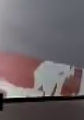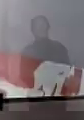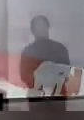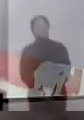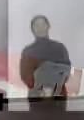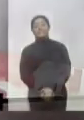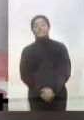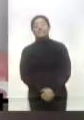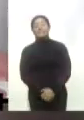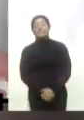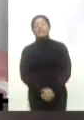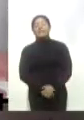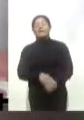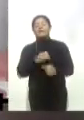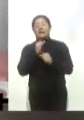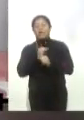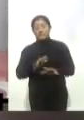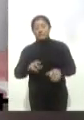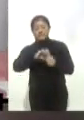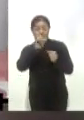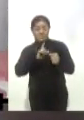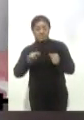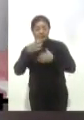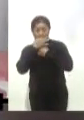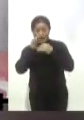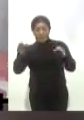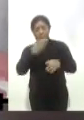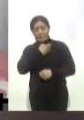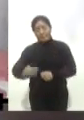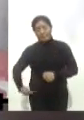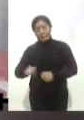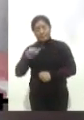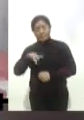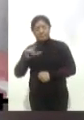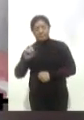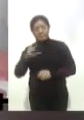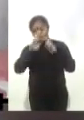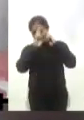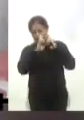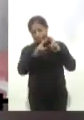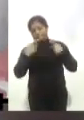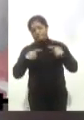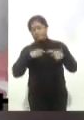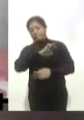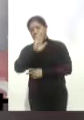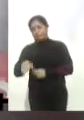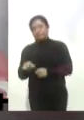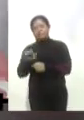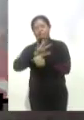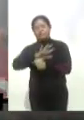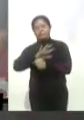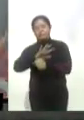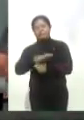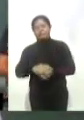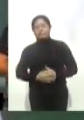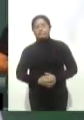En información nacional, anuncia el presidente López Obrador homenaje para quienes han perdido la vida por COVID-19.